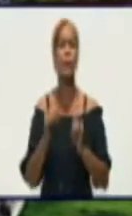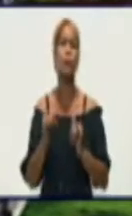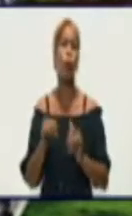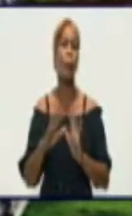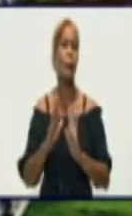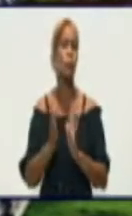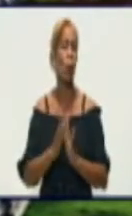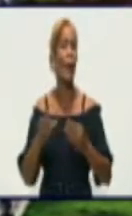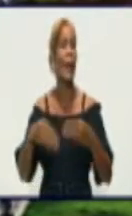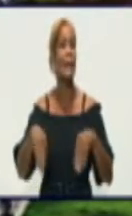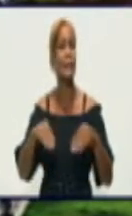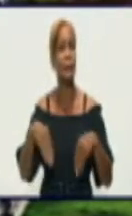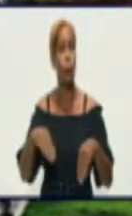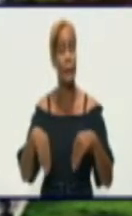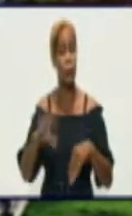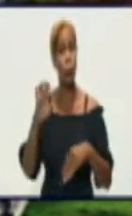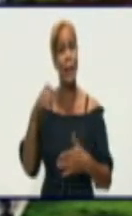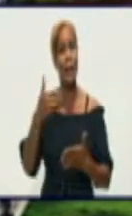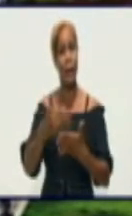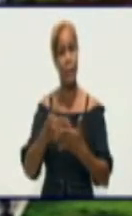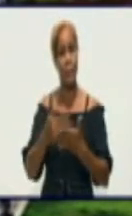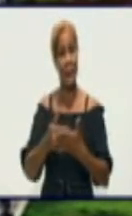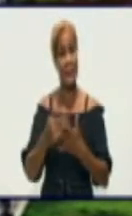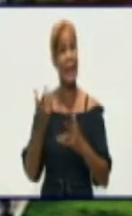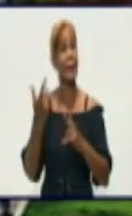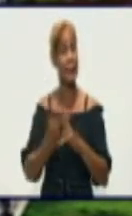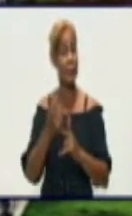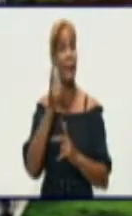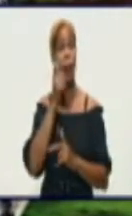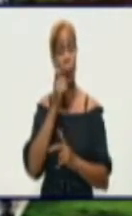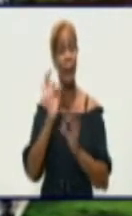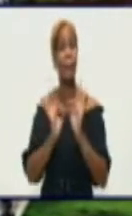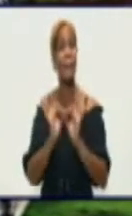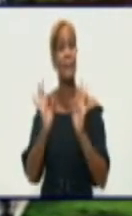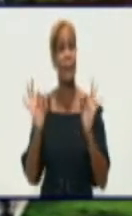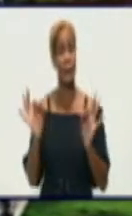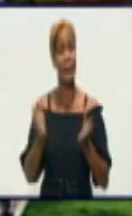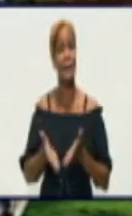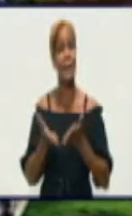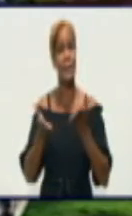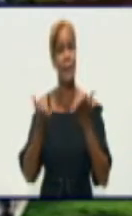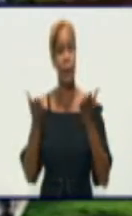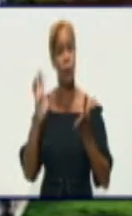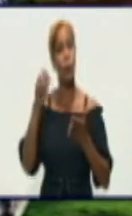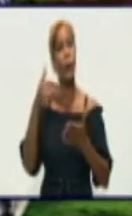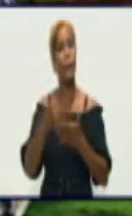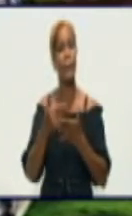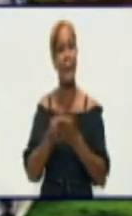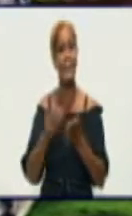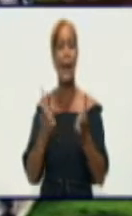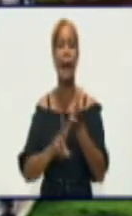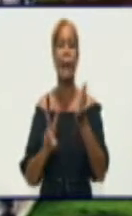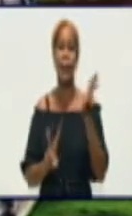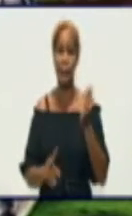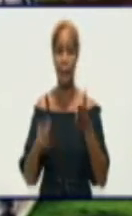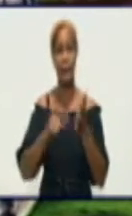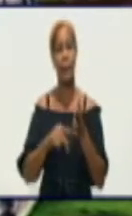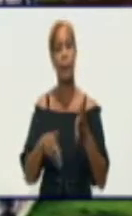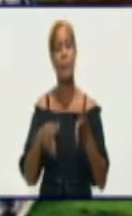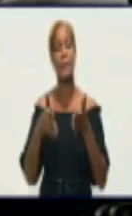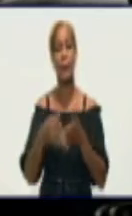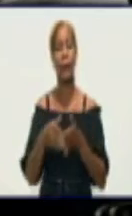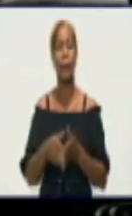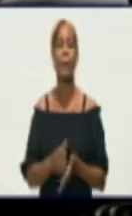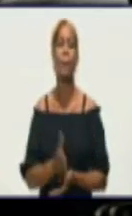daniel solís parada especialista de desarrollo o sea el departamento de desarrollo de la empresa eléctrica de granma solís